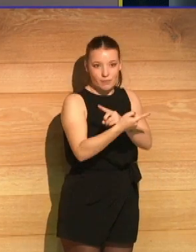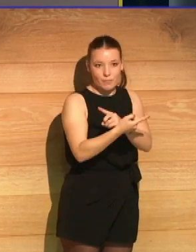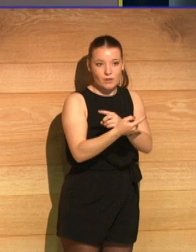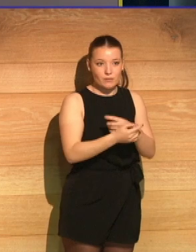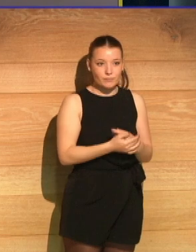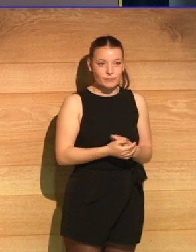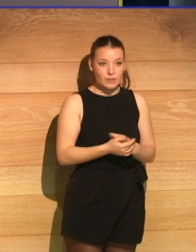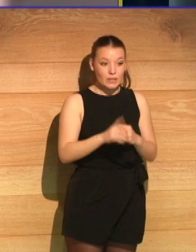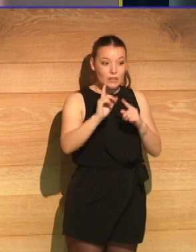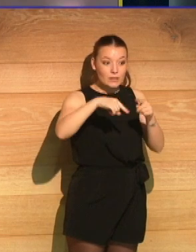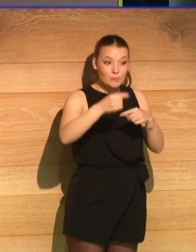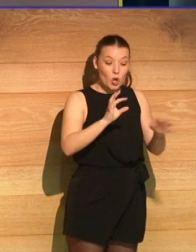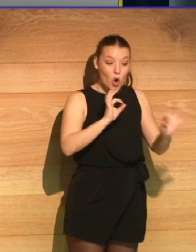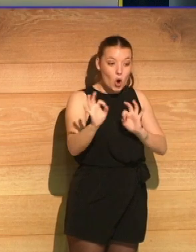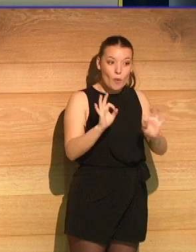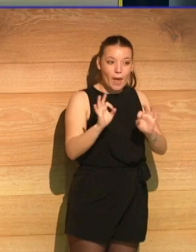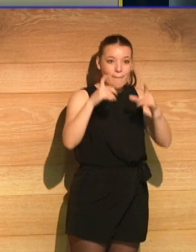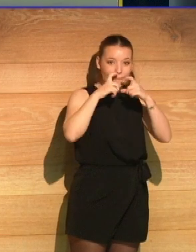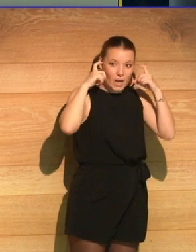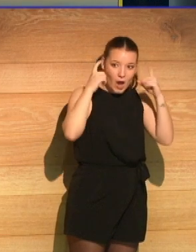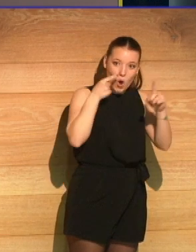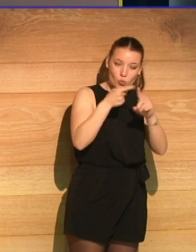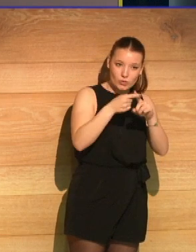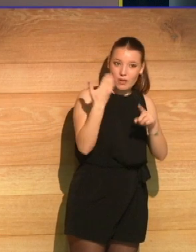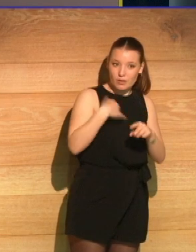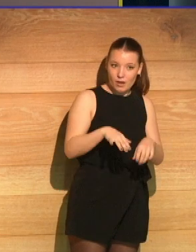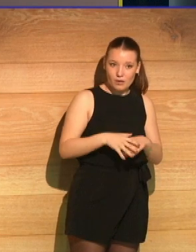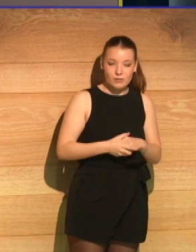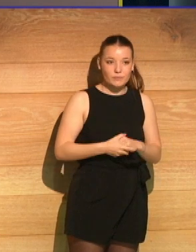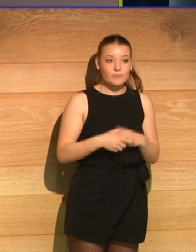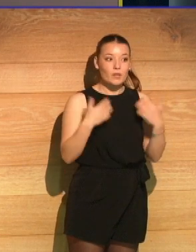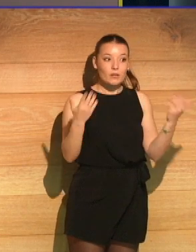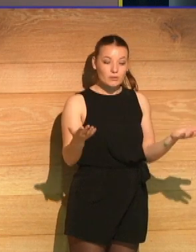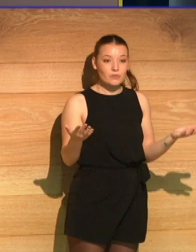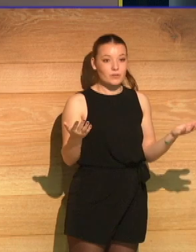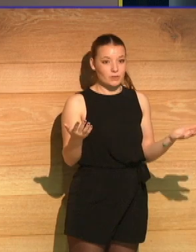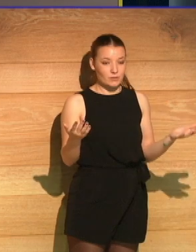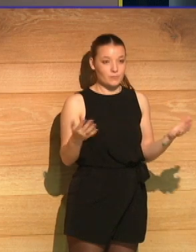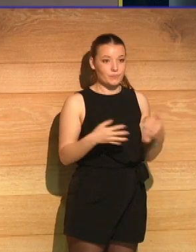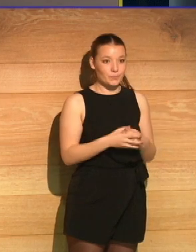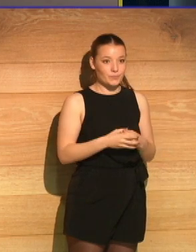en la obra ya están con mascarillas y todo. Entonces